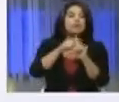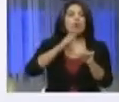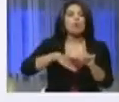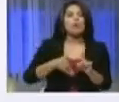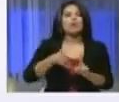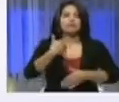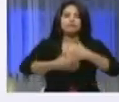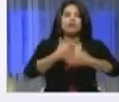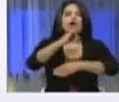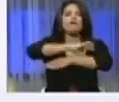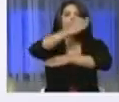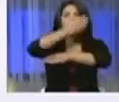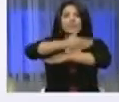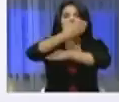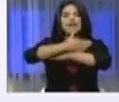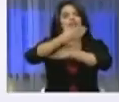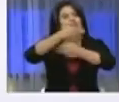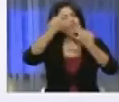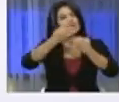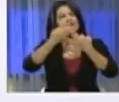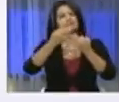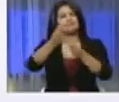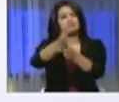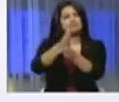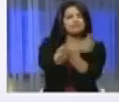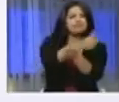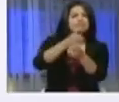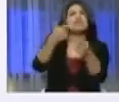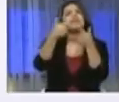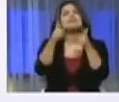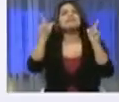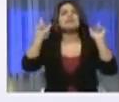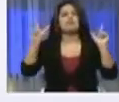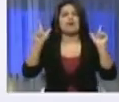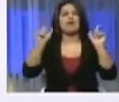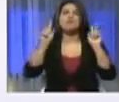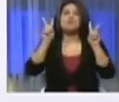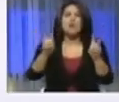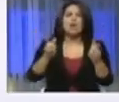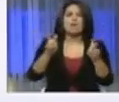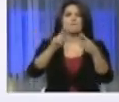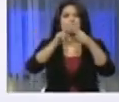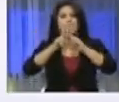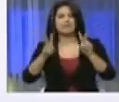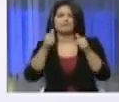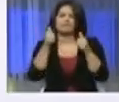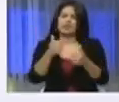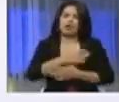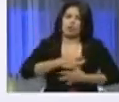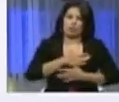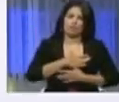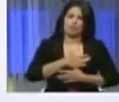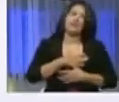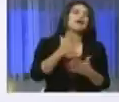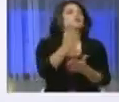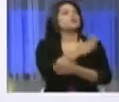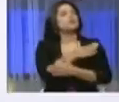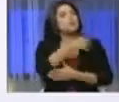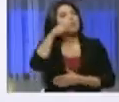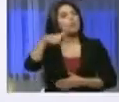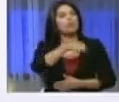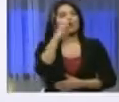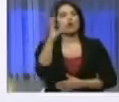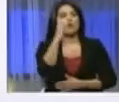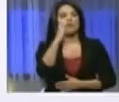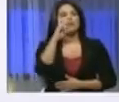frontera libre, nueva y de paz. Felicidades al pueblo de Colombia, felicidades a